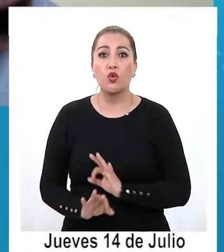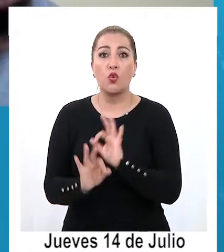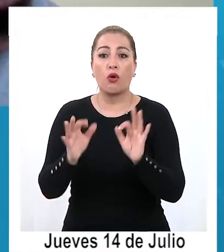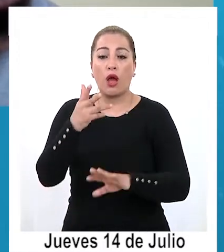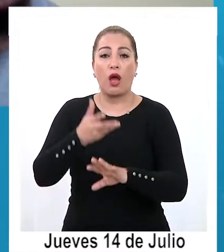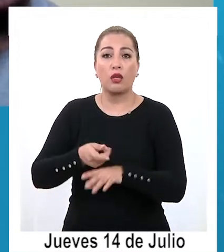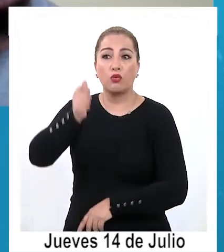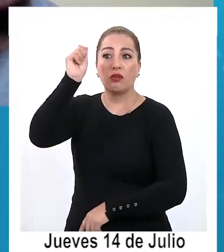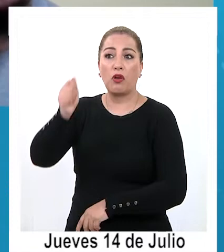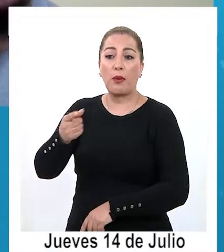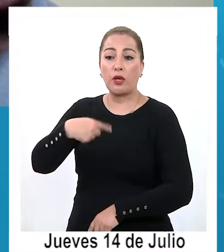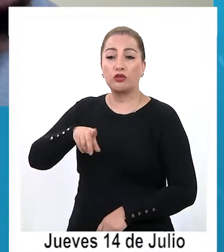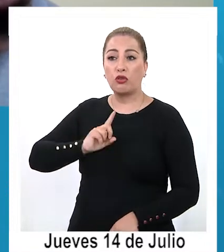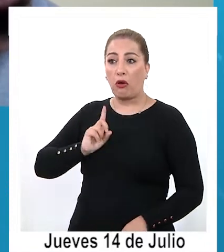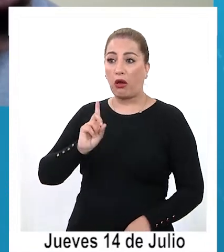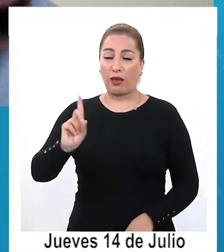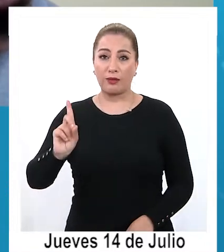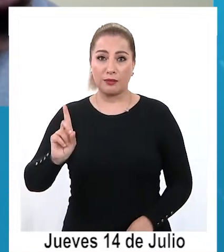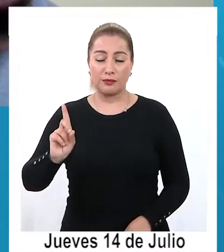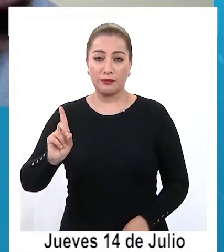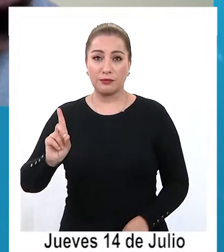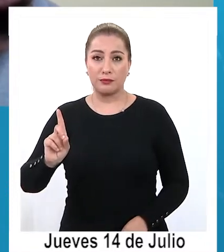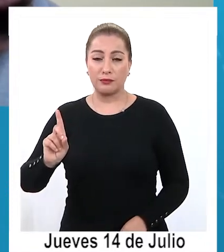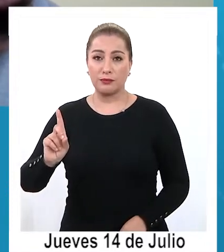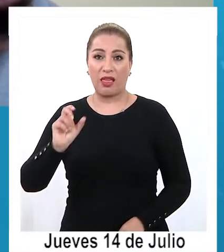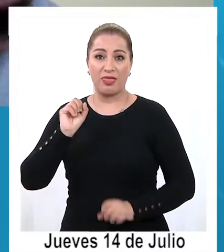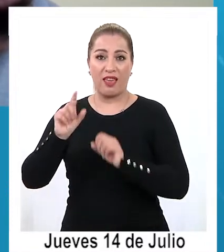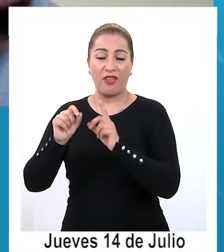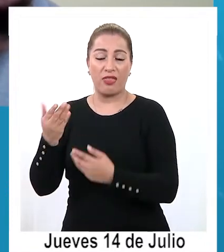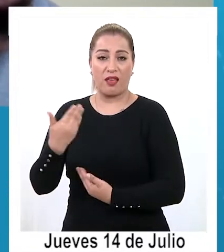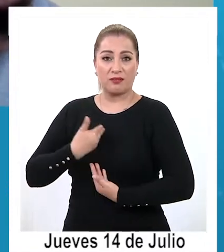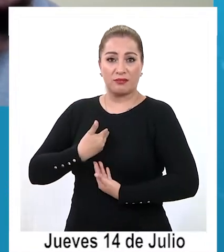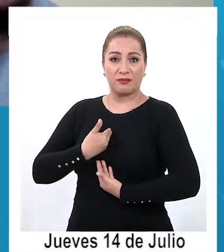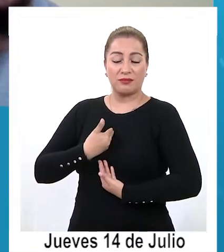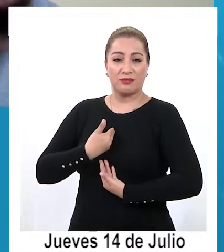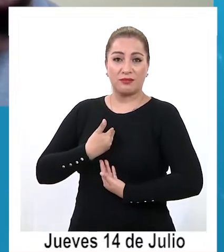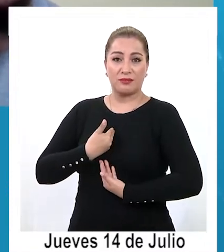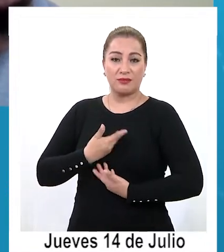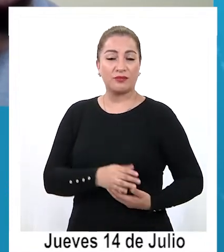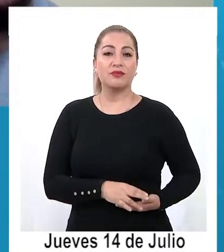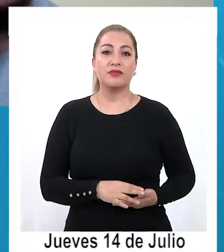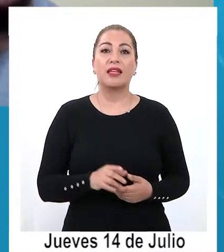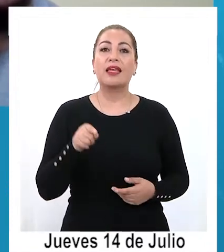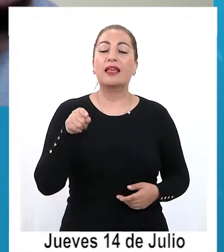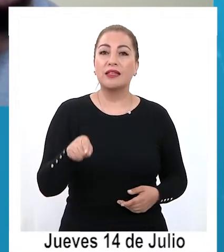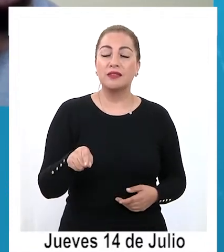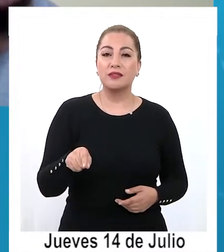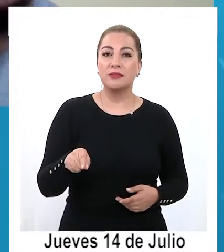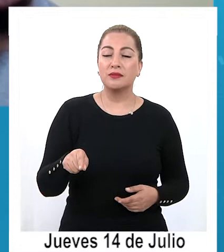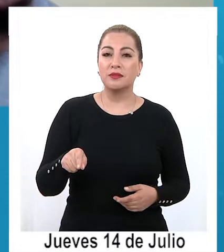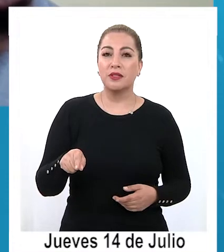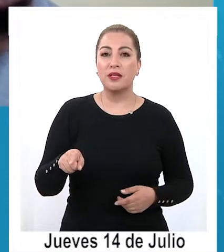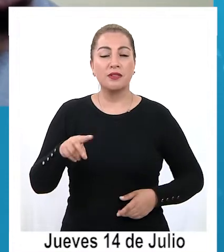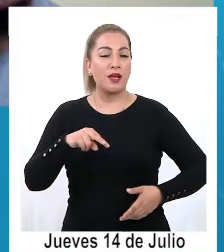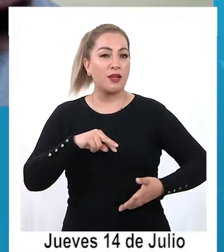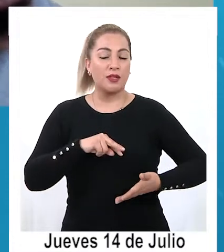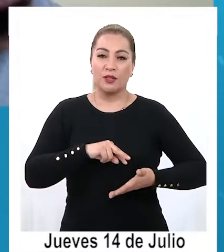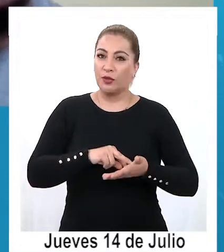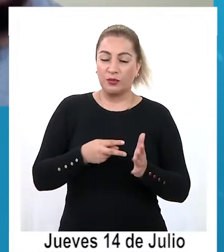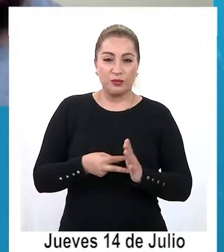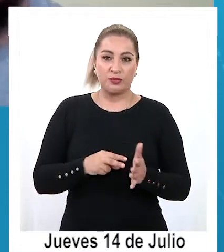cual poder acudir frente a estos problemas que se podían suscitar. Y esos son